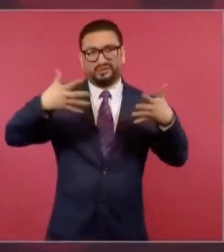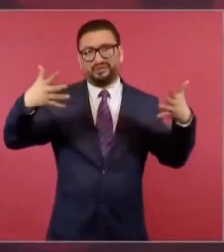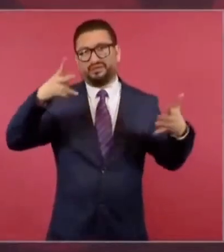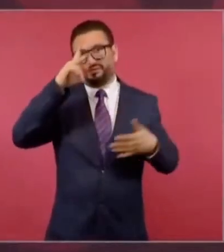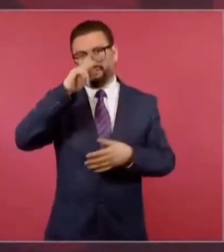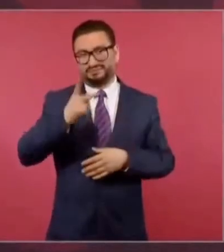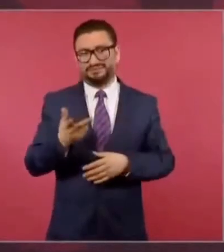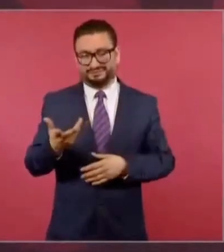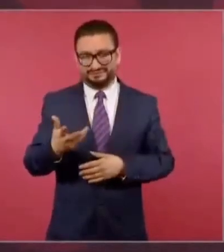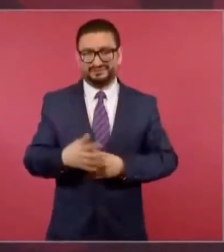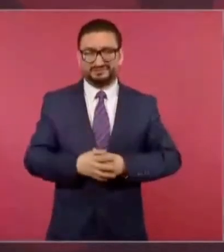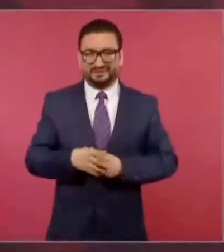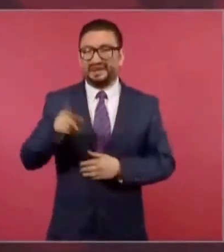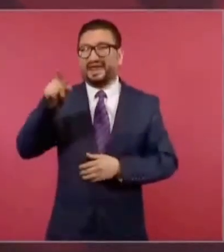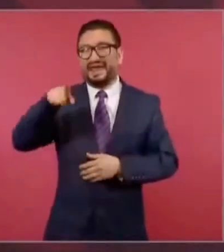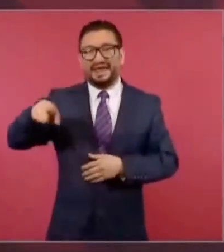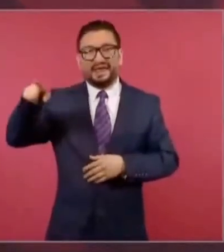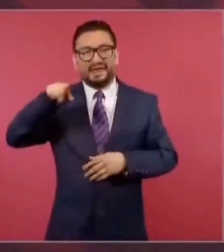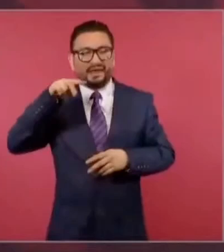Entonces están en eso,